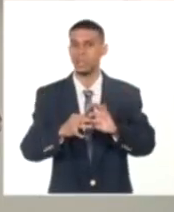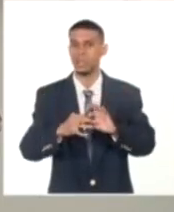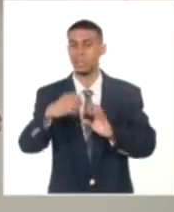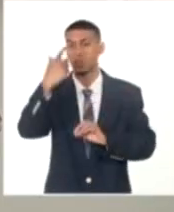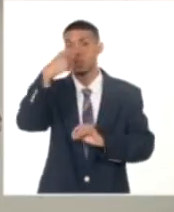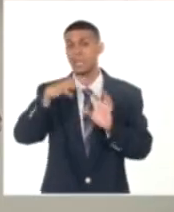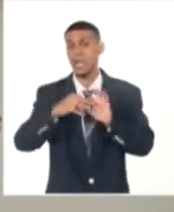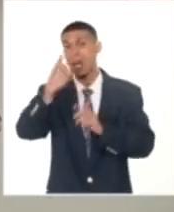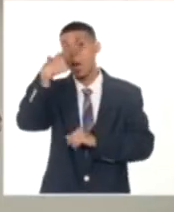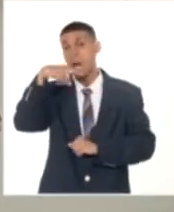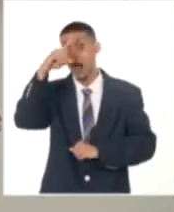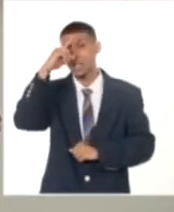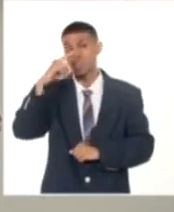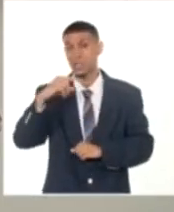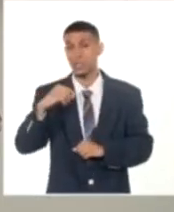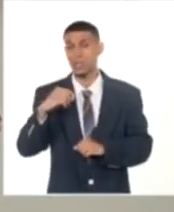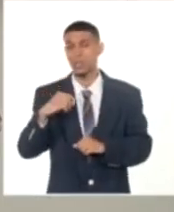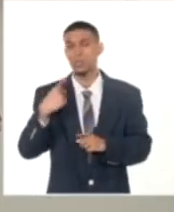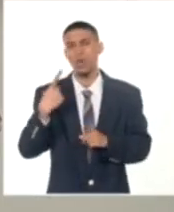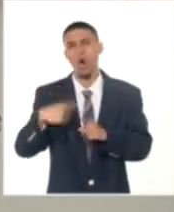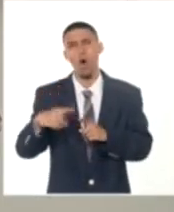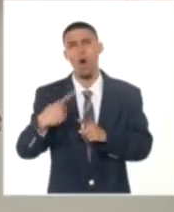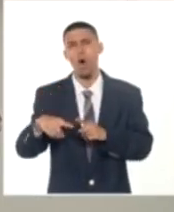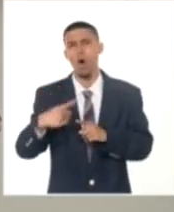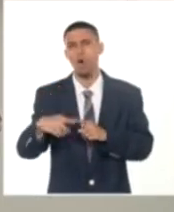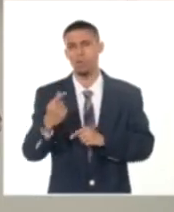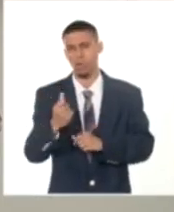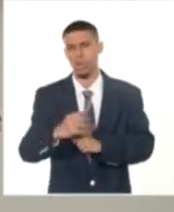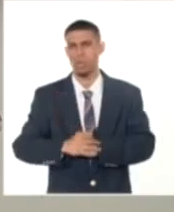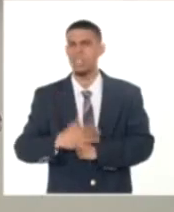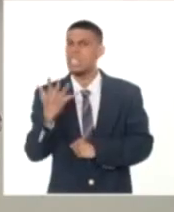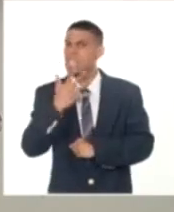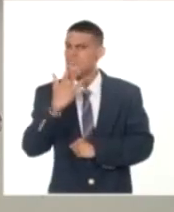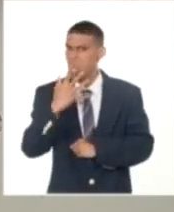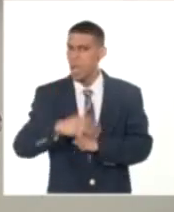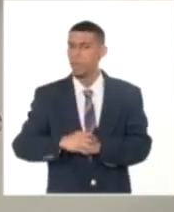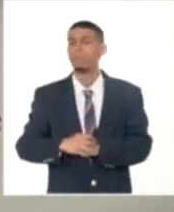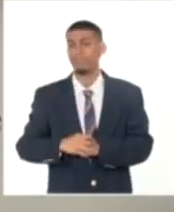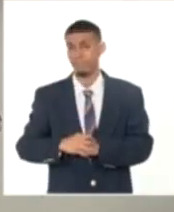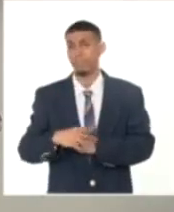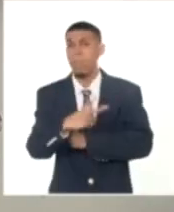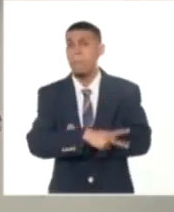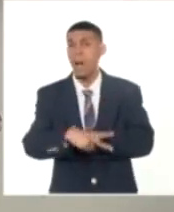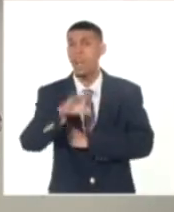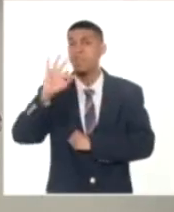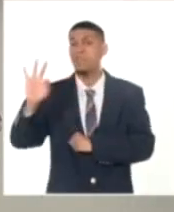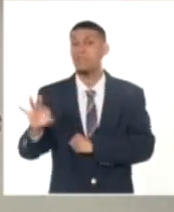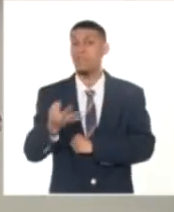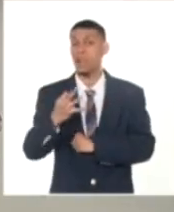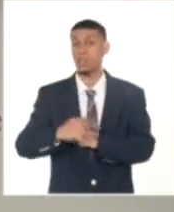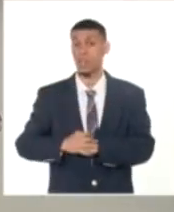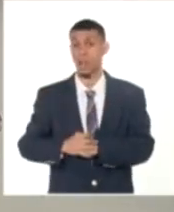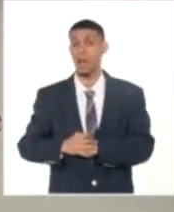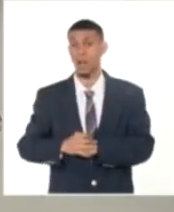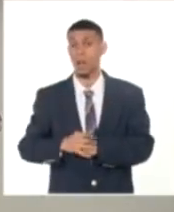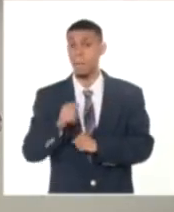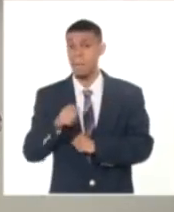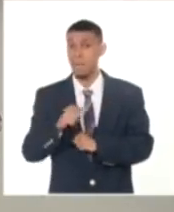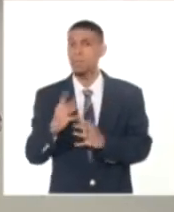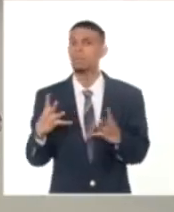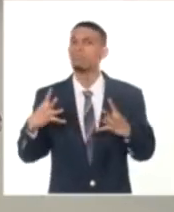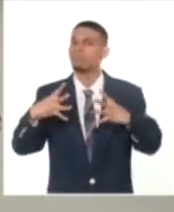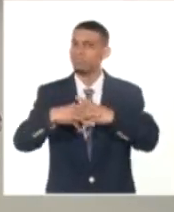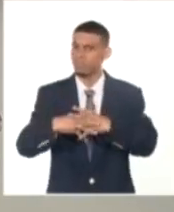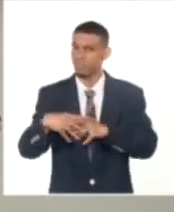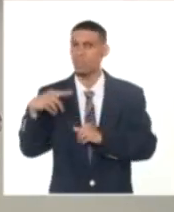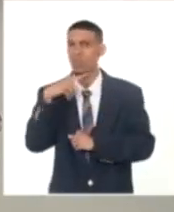no en dólares. Y lo interesante es con quién lo hizo, con Francia. La Francia de Macron, que a pesar de sus